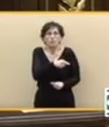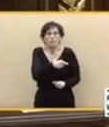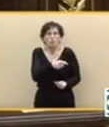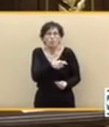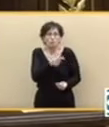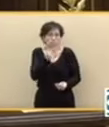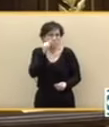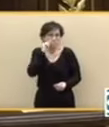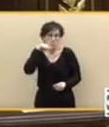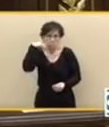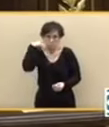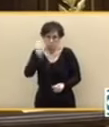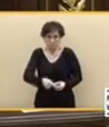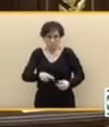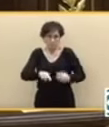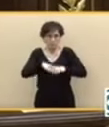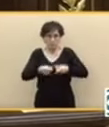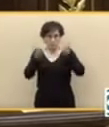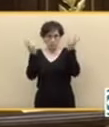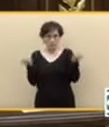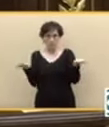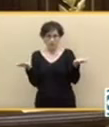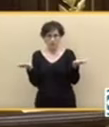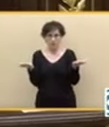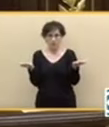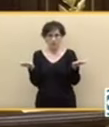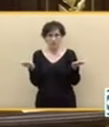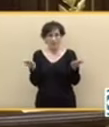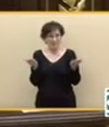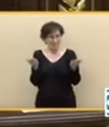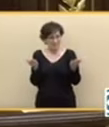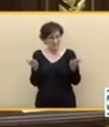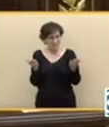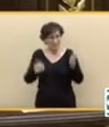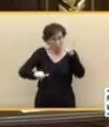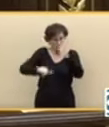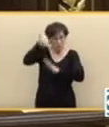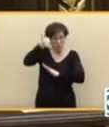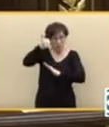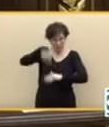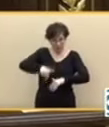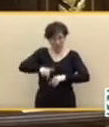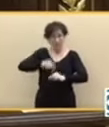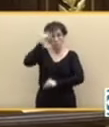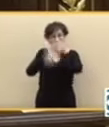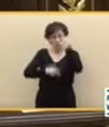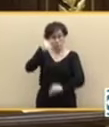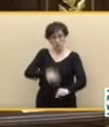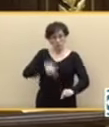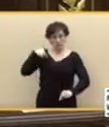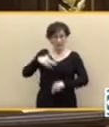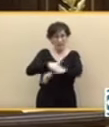democracia parlamentaria. ¿Tanto les disgustó que se aprobaran en esta Cámara los presupuestos generales del Estado?